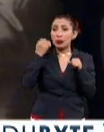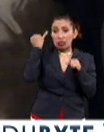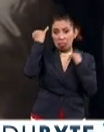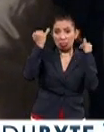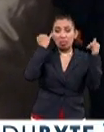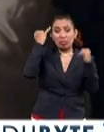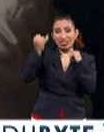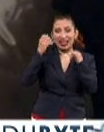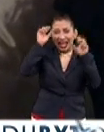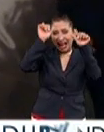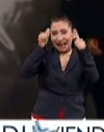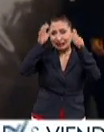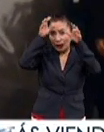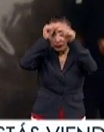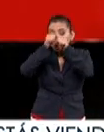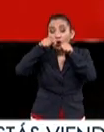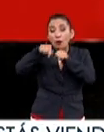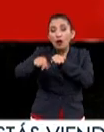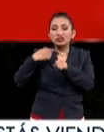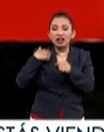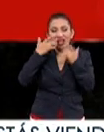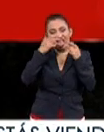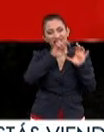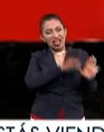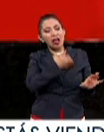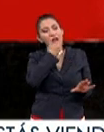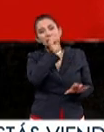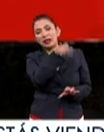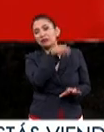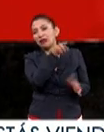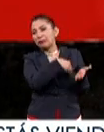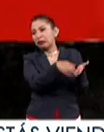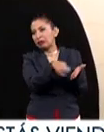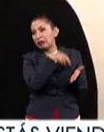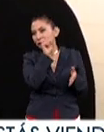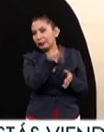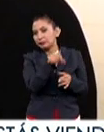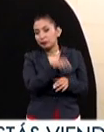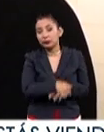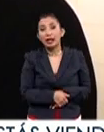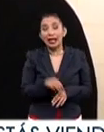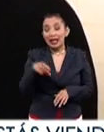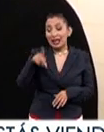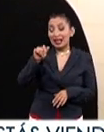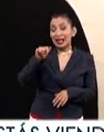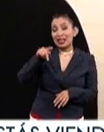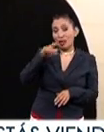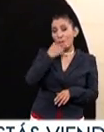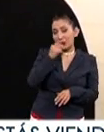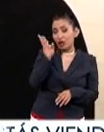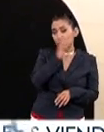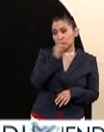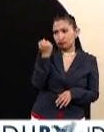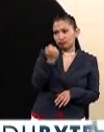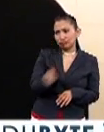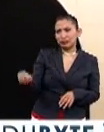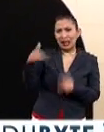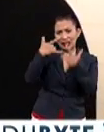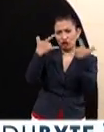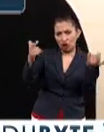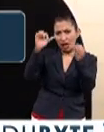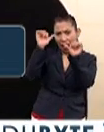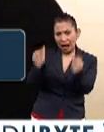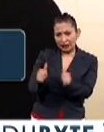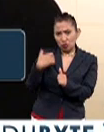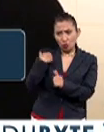del arte abstracto, la corriente de los que abandonaron la tradición pictórica. Si bien Kandinsky es un personaje muy conocido en la historia del